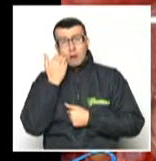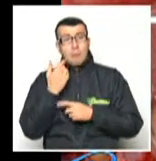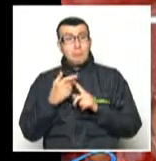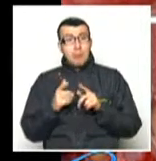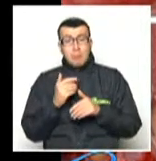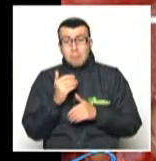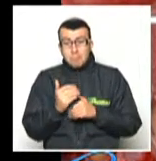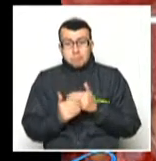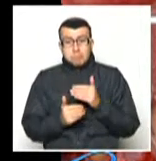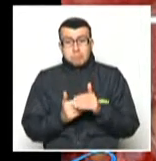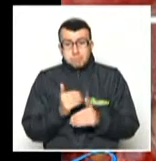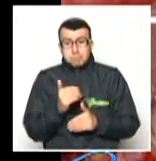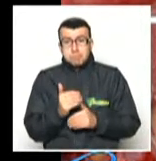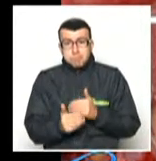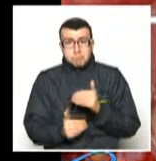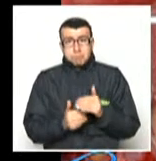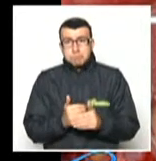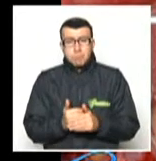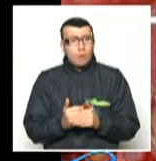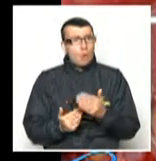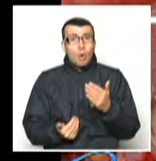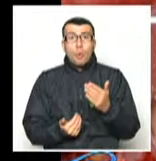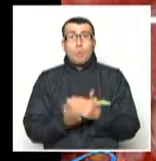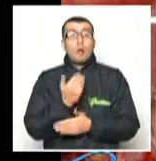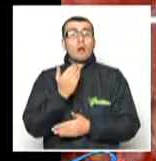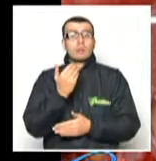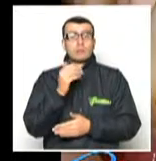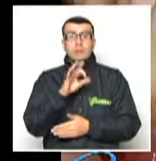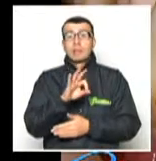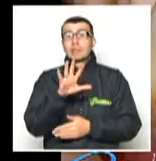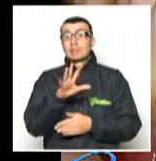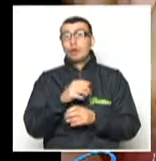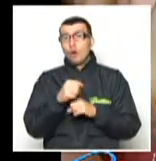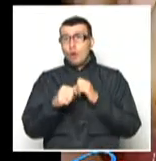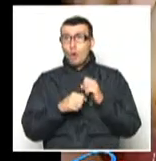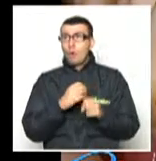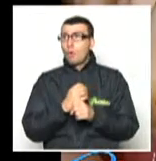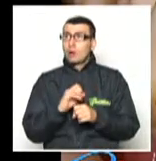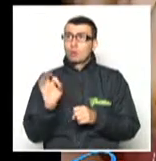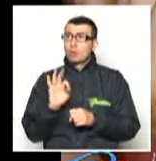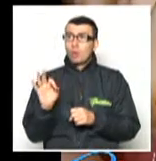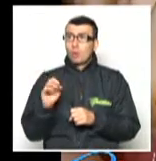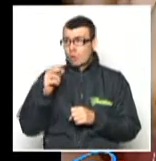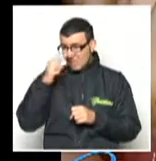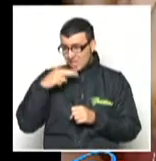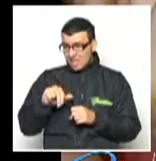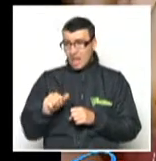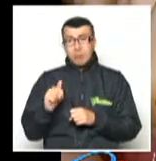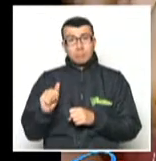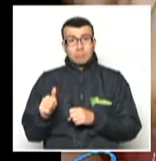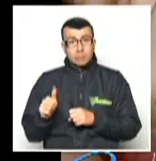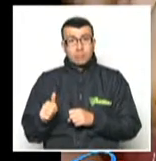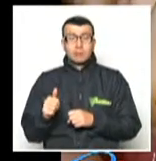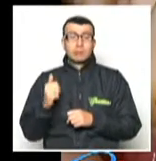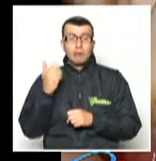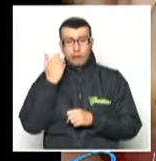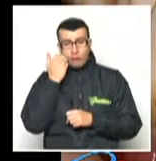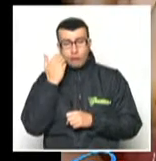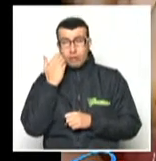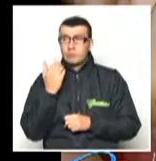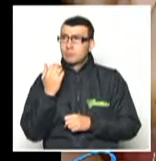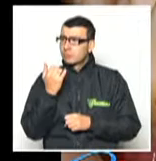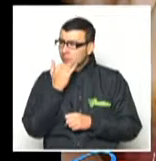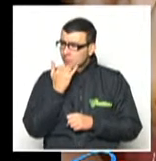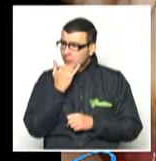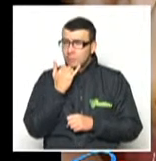silenciosa, que tiene sus mayores manifestaciones más o menos a los 35 años o a la edad de la hija de la señora que me está hablando. Las manifestaciones es que hay